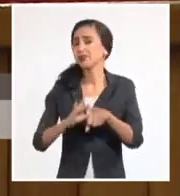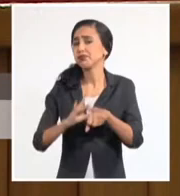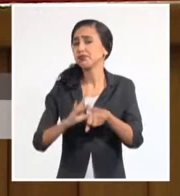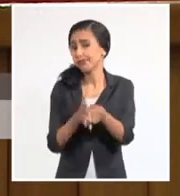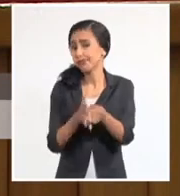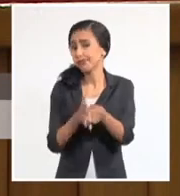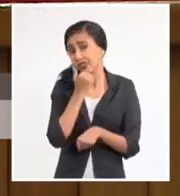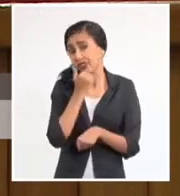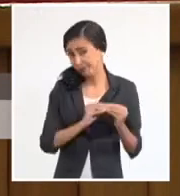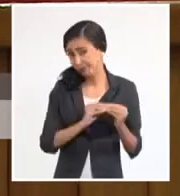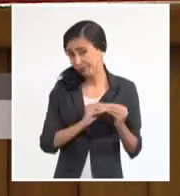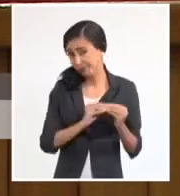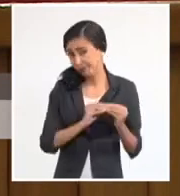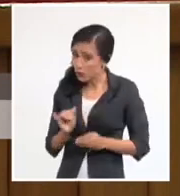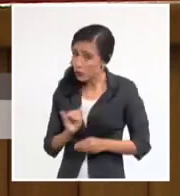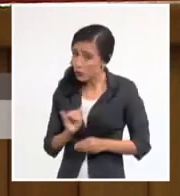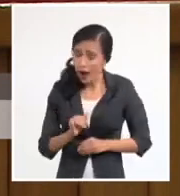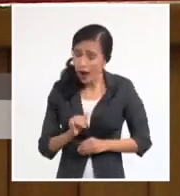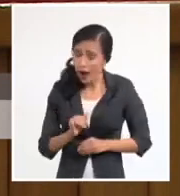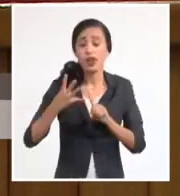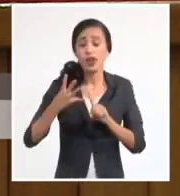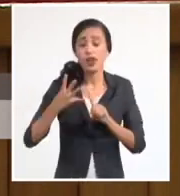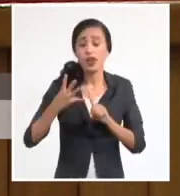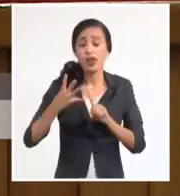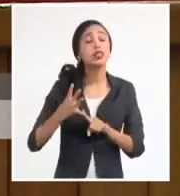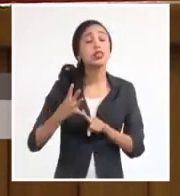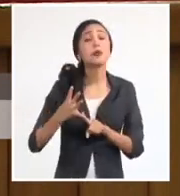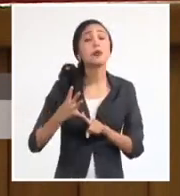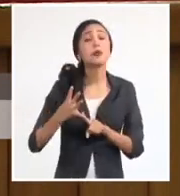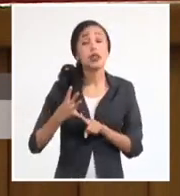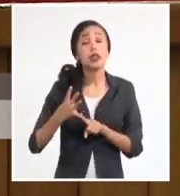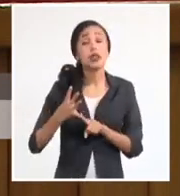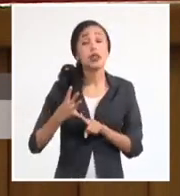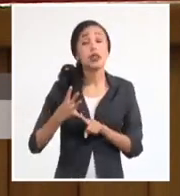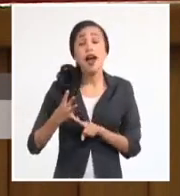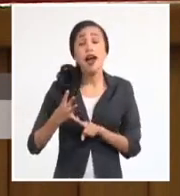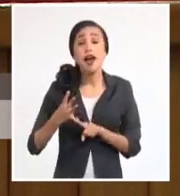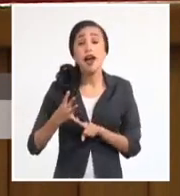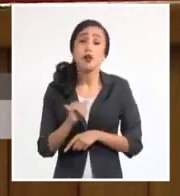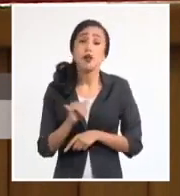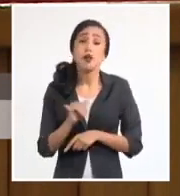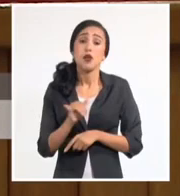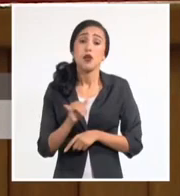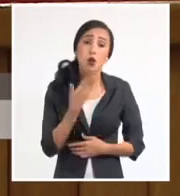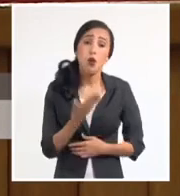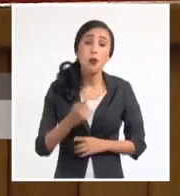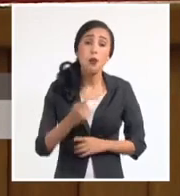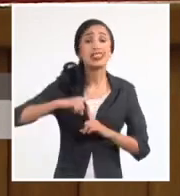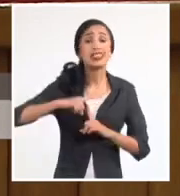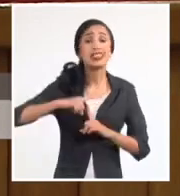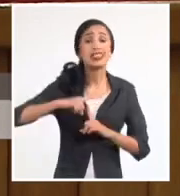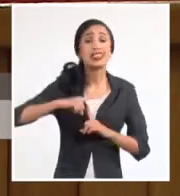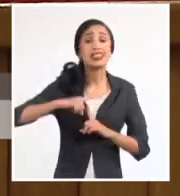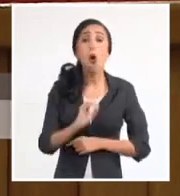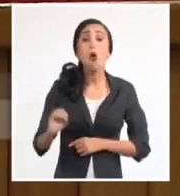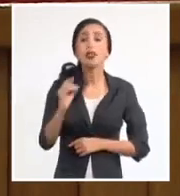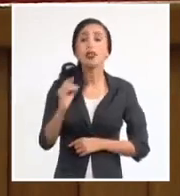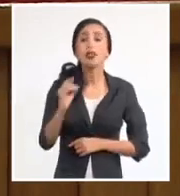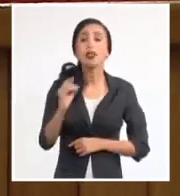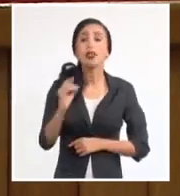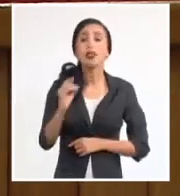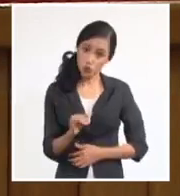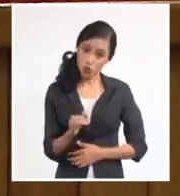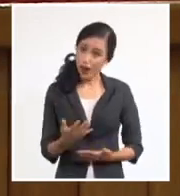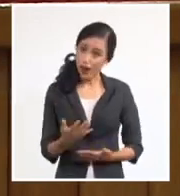COVID-19 y las acciones asociadas al diseño e implementación de la tarea ordenamiento.